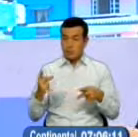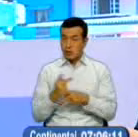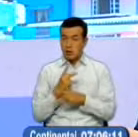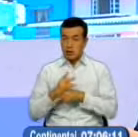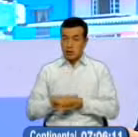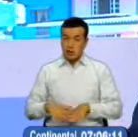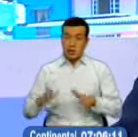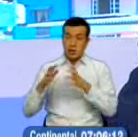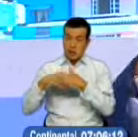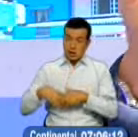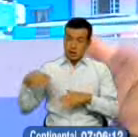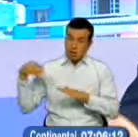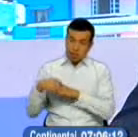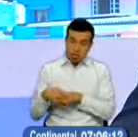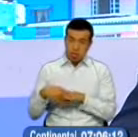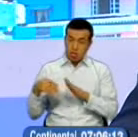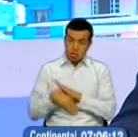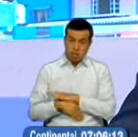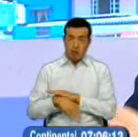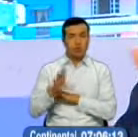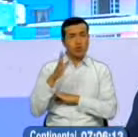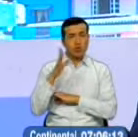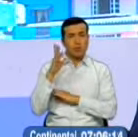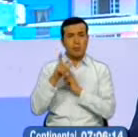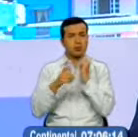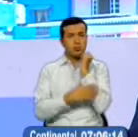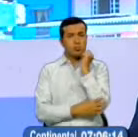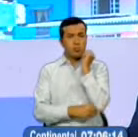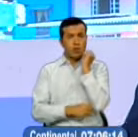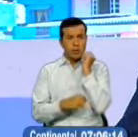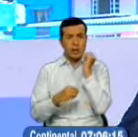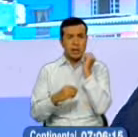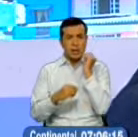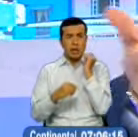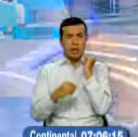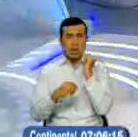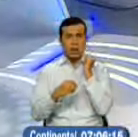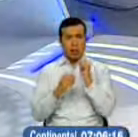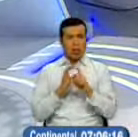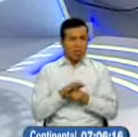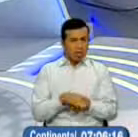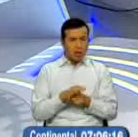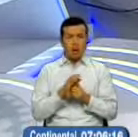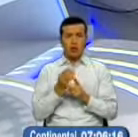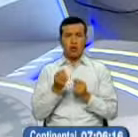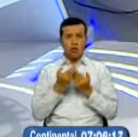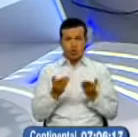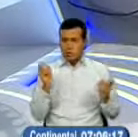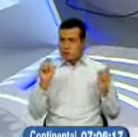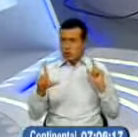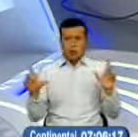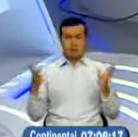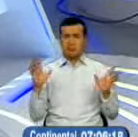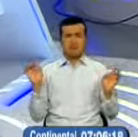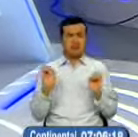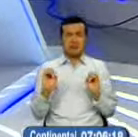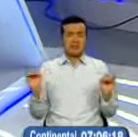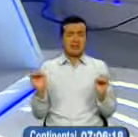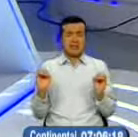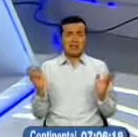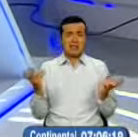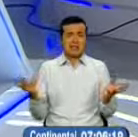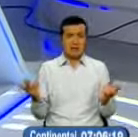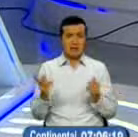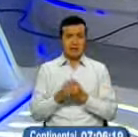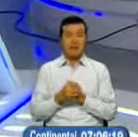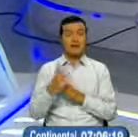como se le conoce, porque no hubo afectación ni a los pobres ni a la clase media, ni tampoco un ambiente recesivo en los aspectos financieros. Es